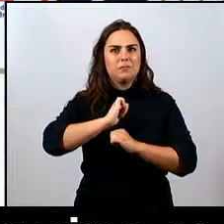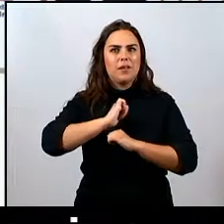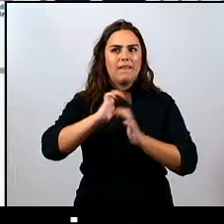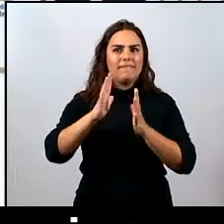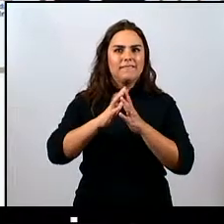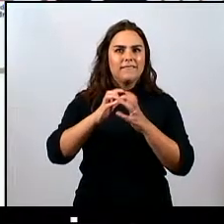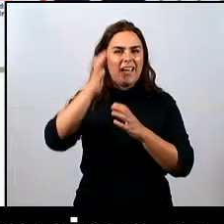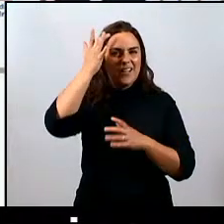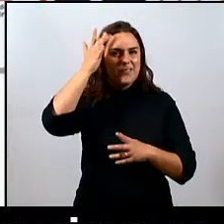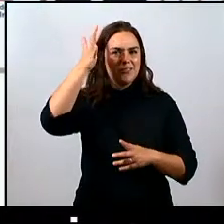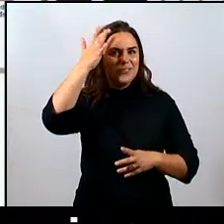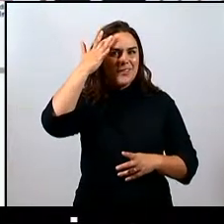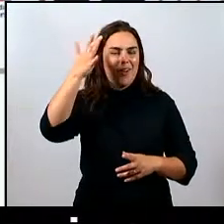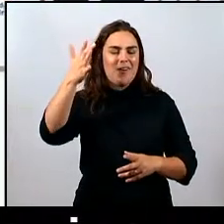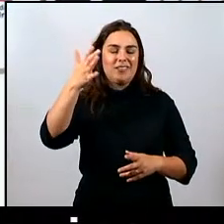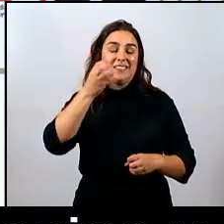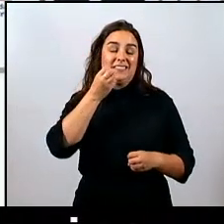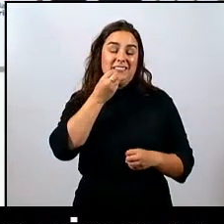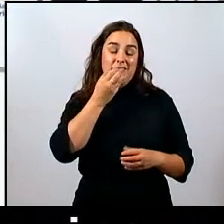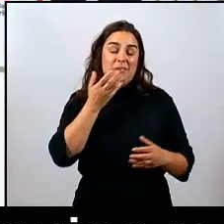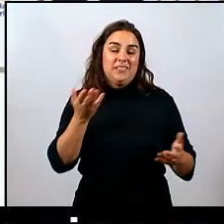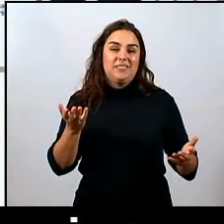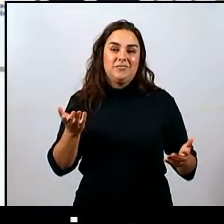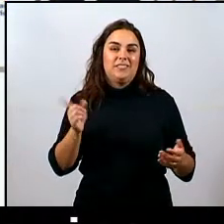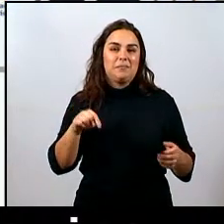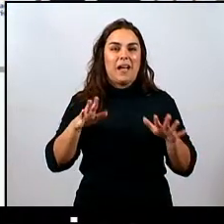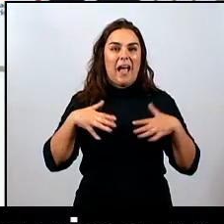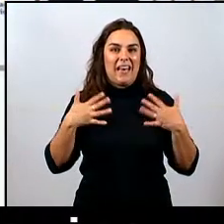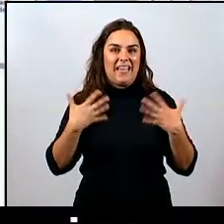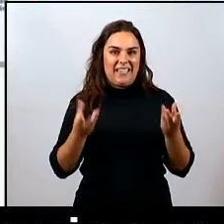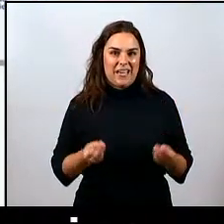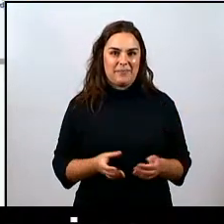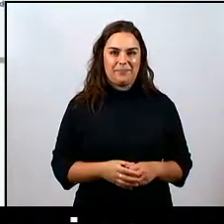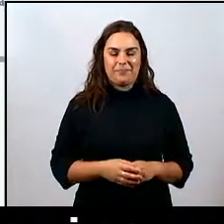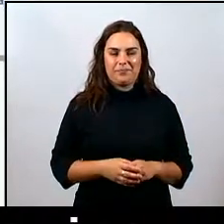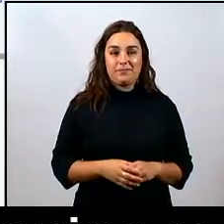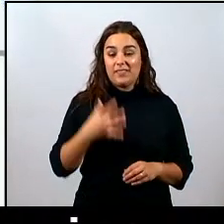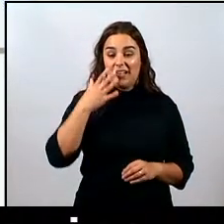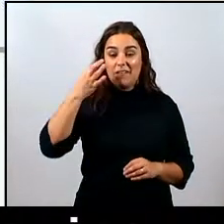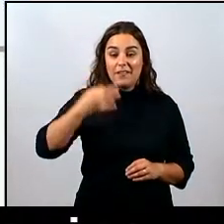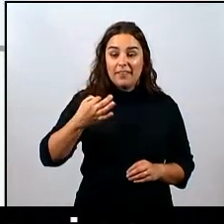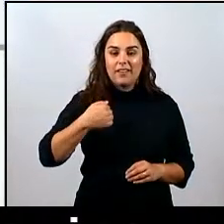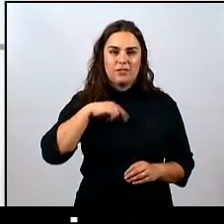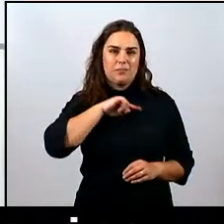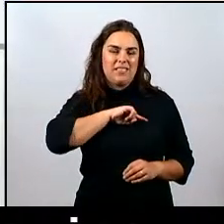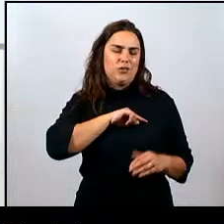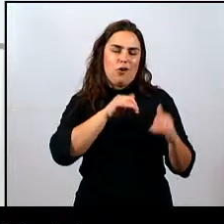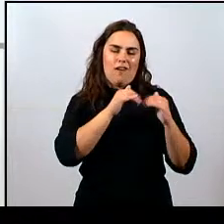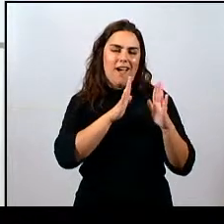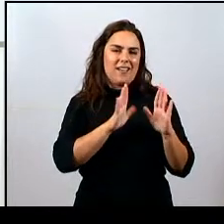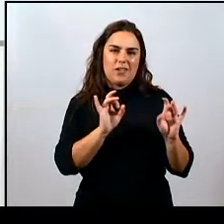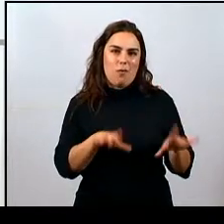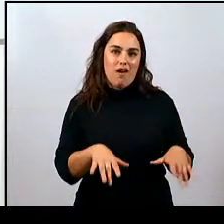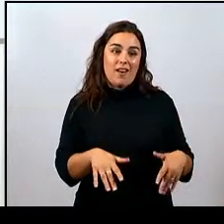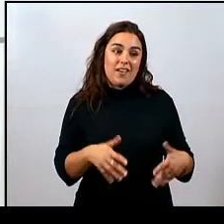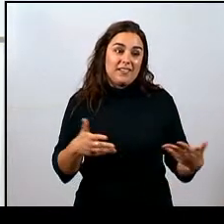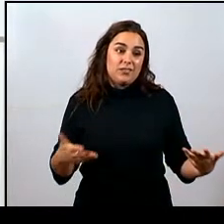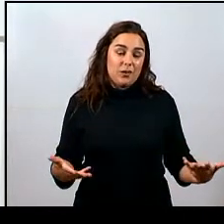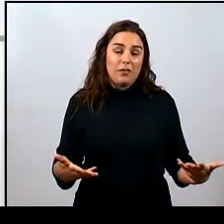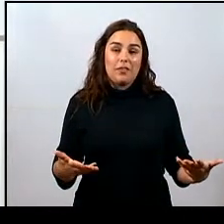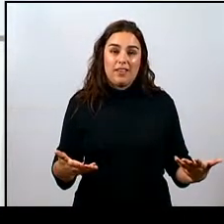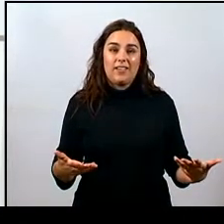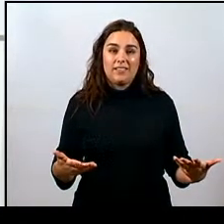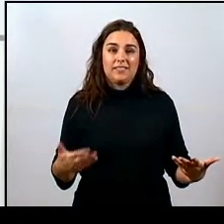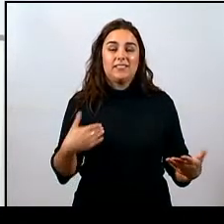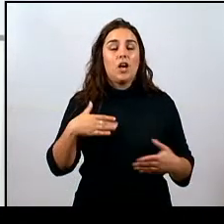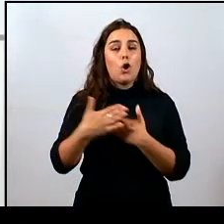tantísima ilusión y con tanta alegría. La verdad es que nos sentimos en casa y por todo eso, desde el Gobierno de la